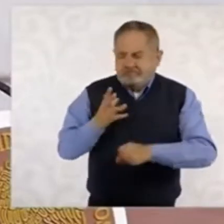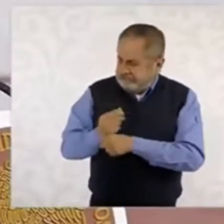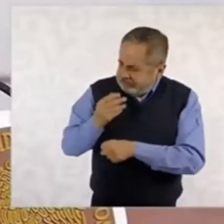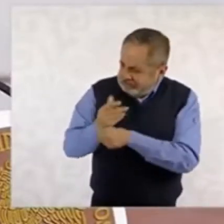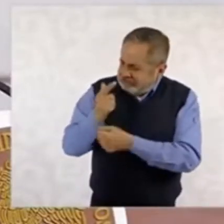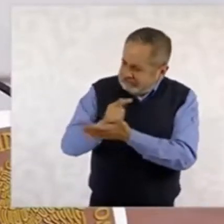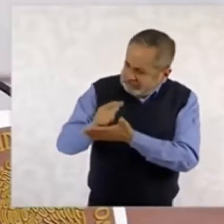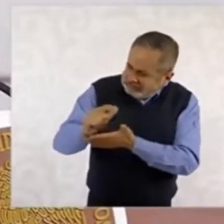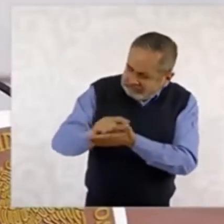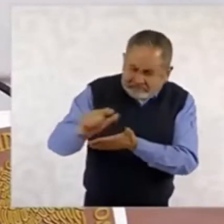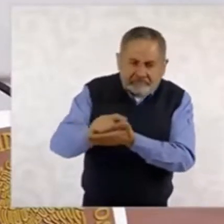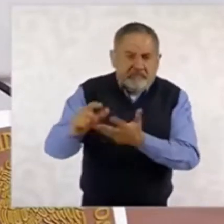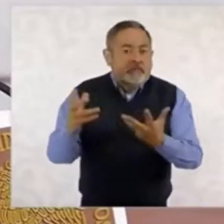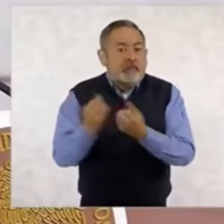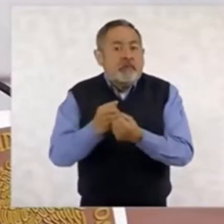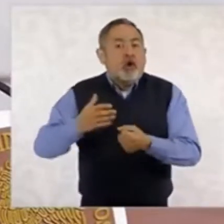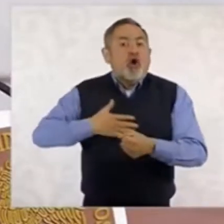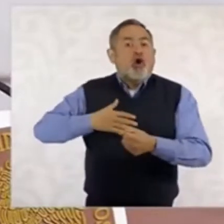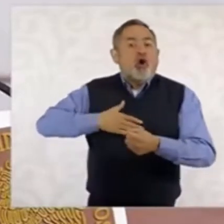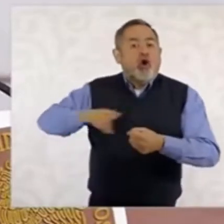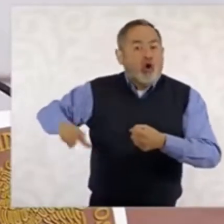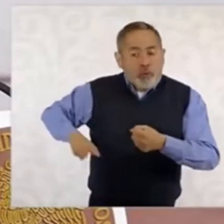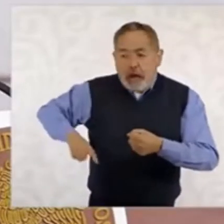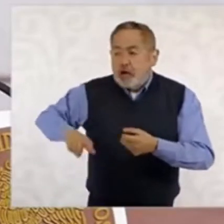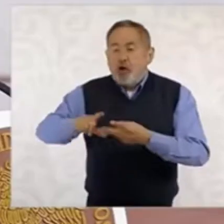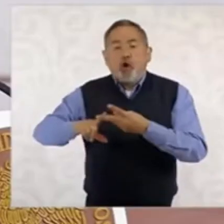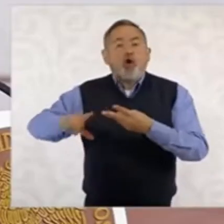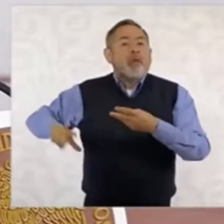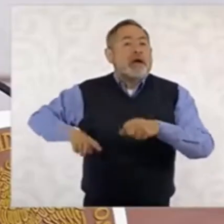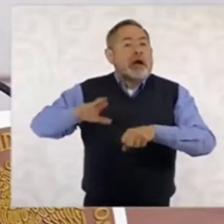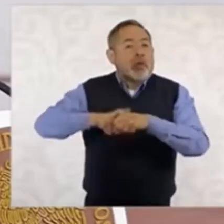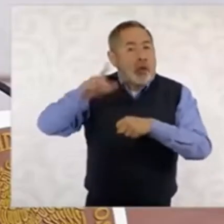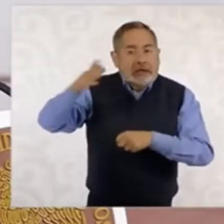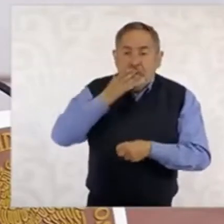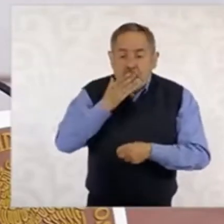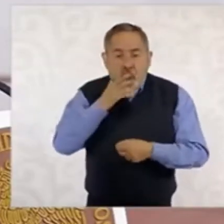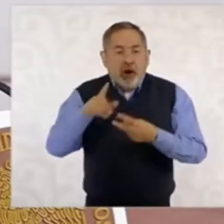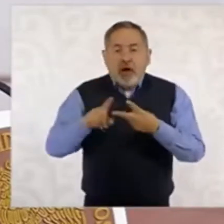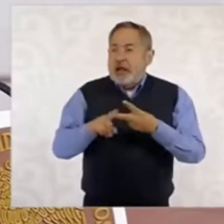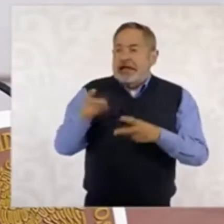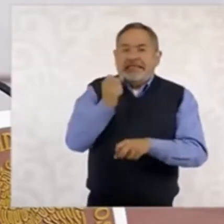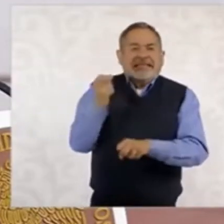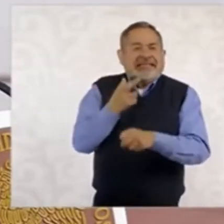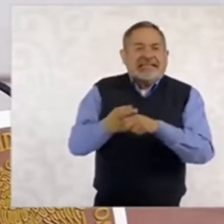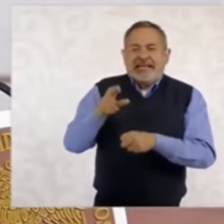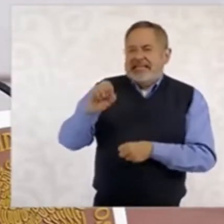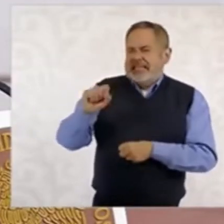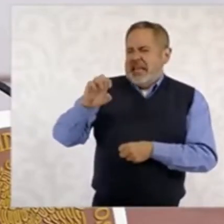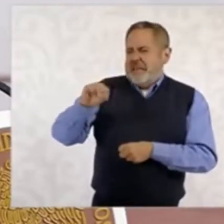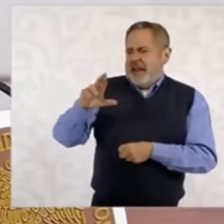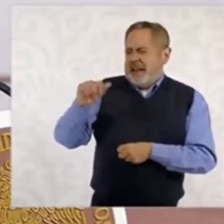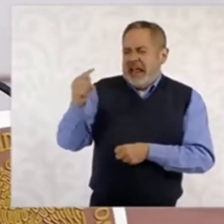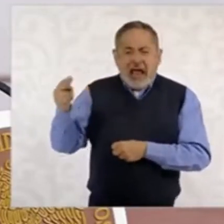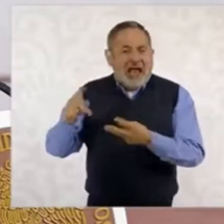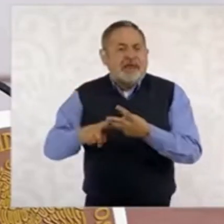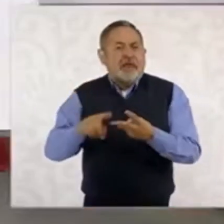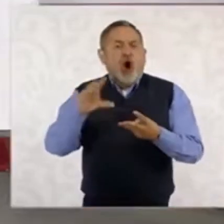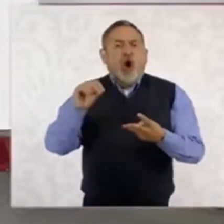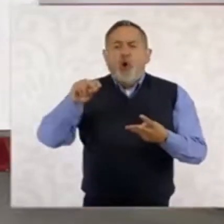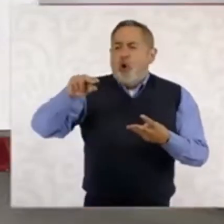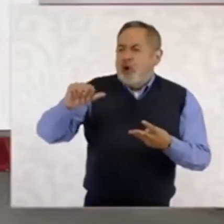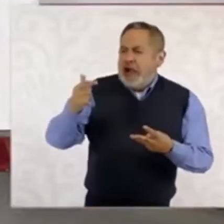del Gobierno del Estado, de la Secretaría de Medio Ambiente y Recursos Naturales, de la Comisión Nacional del Agua y del